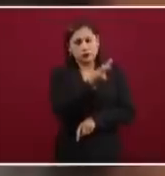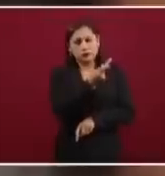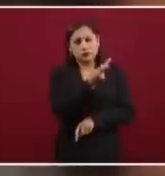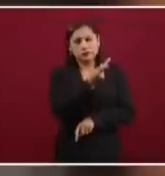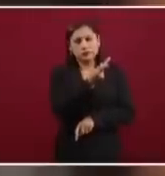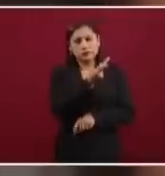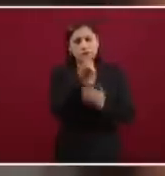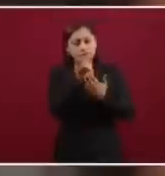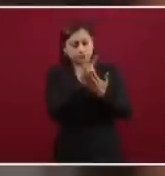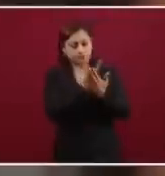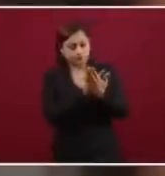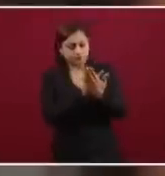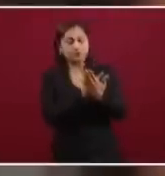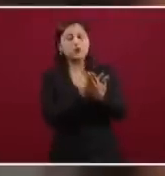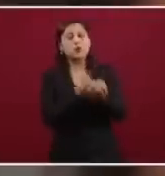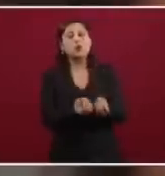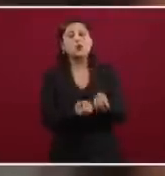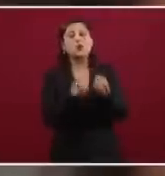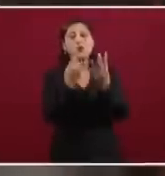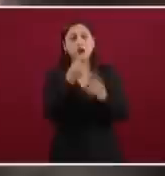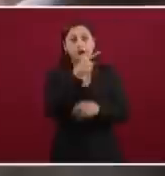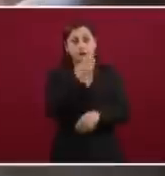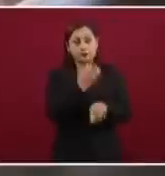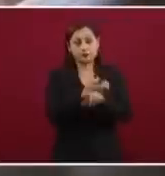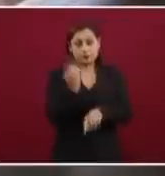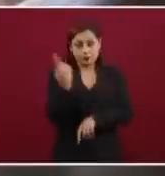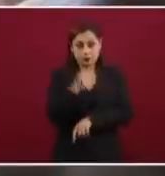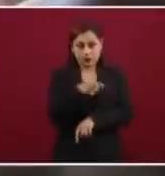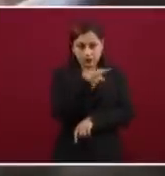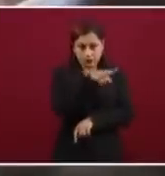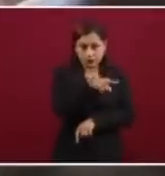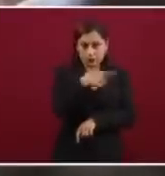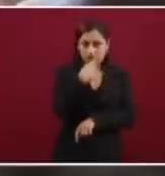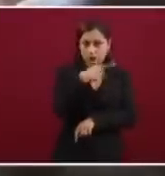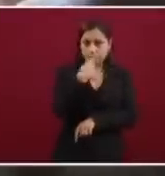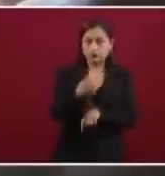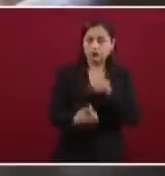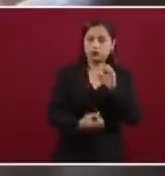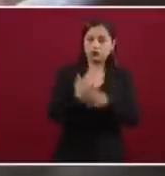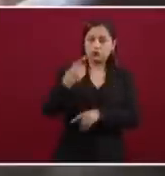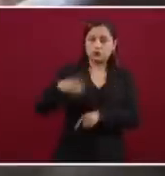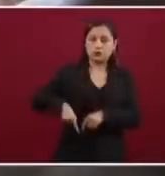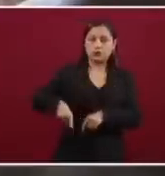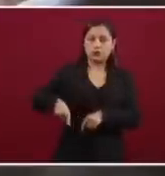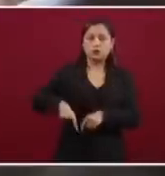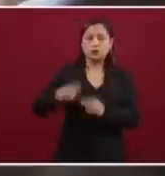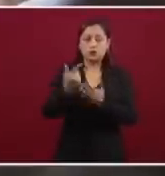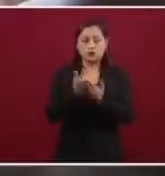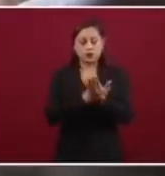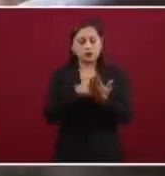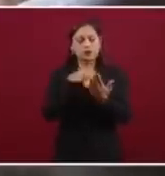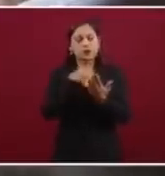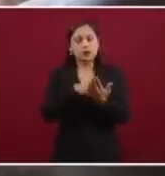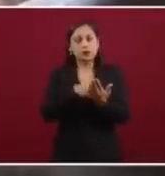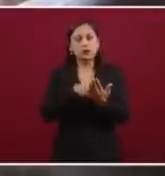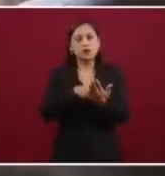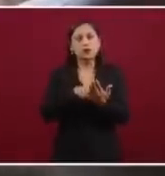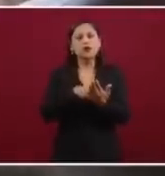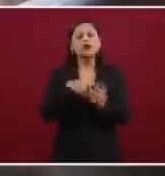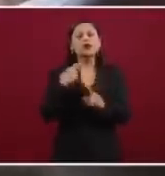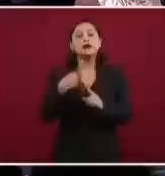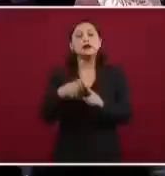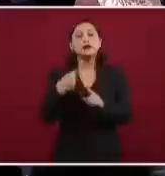cuántas se han dado en su mandato y a quiénes están incluidos Ovidio y Archibaldo Guzmán en estas órdenes de